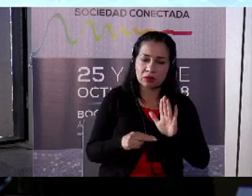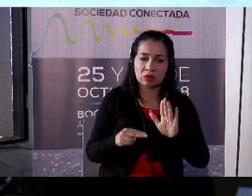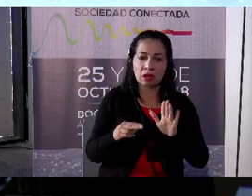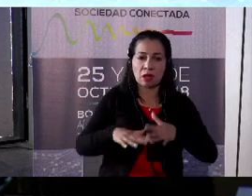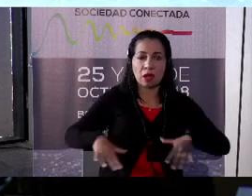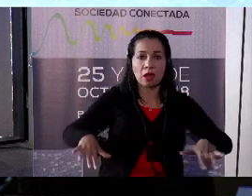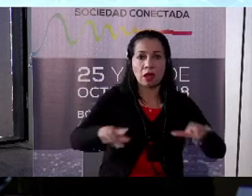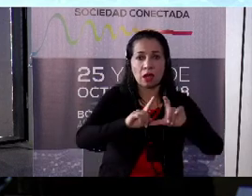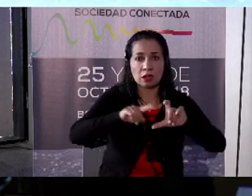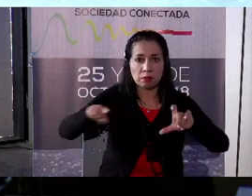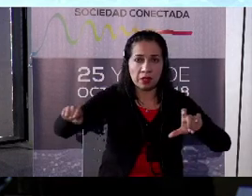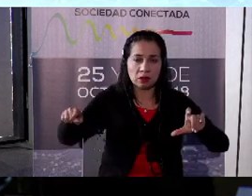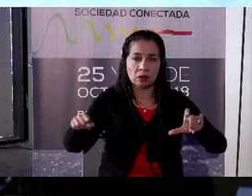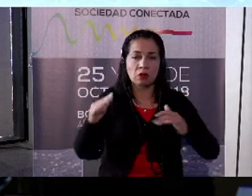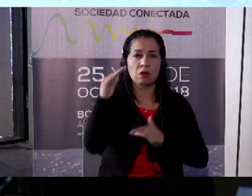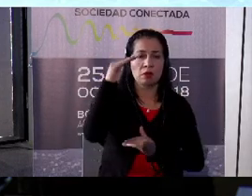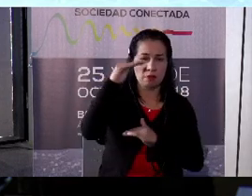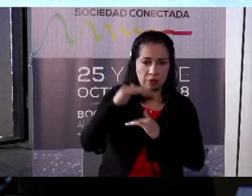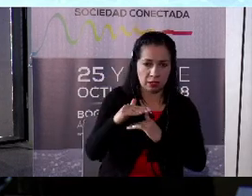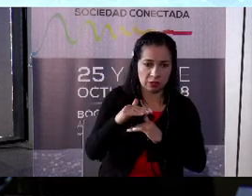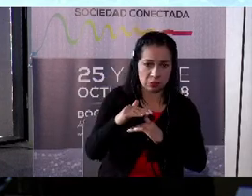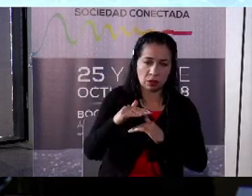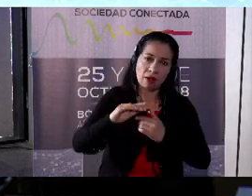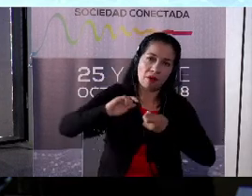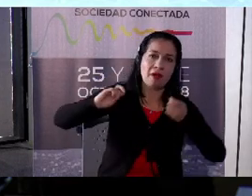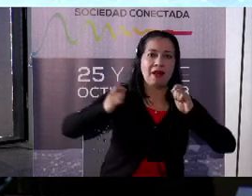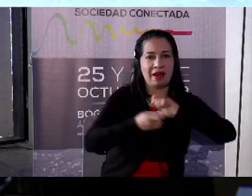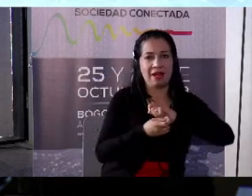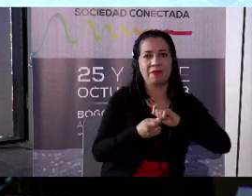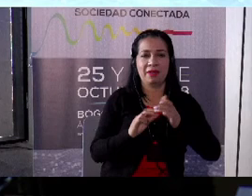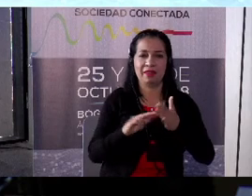espectro al volver estas tecnologías